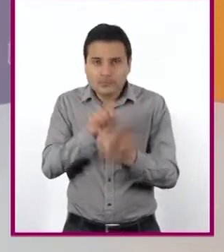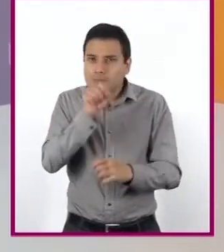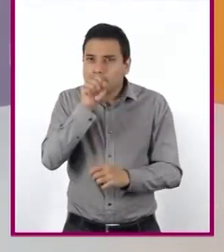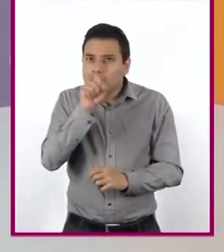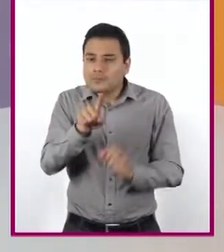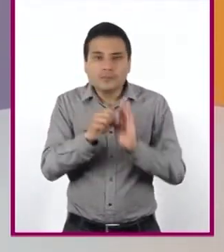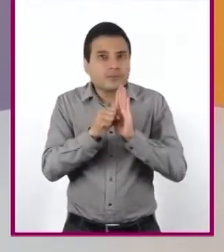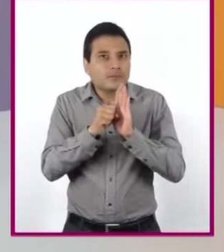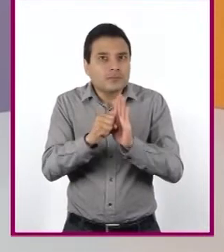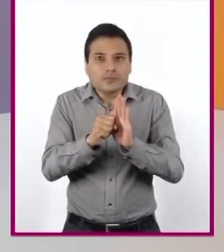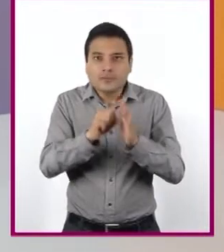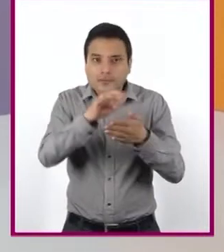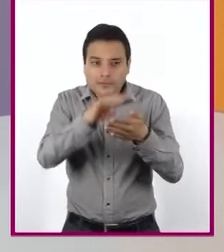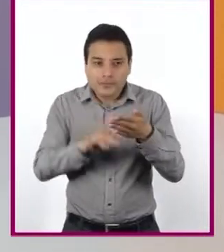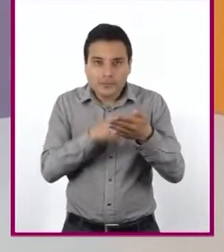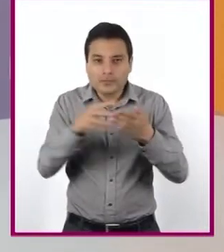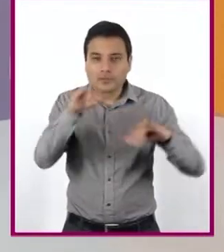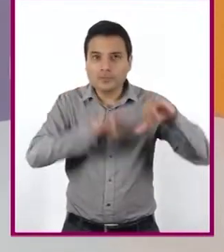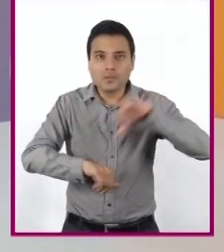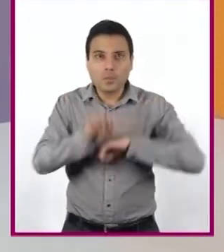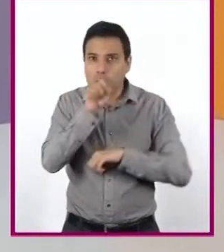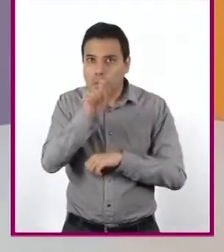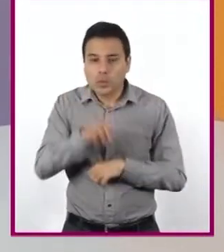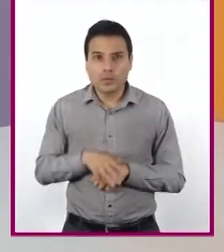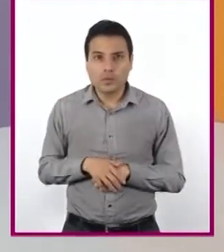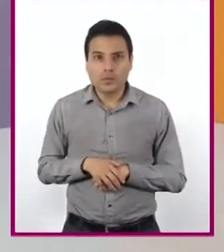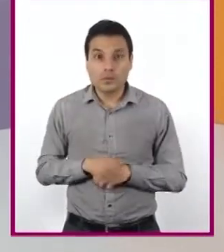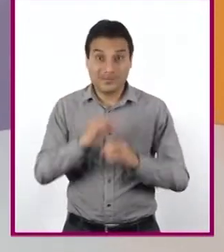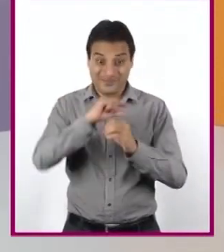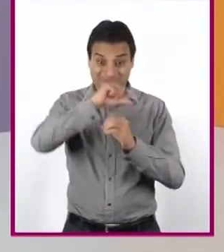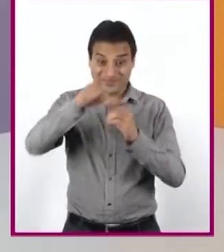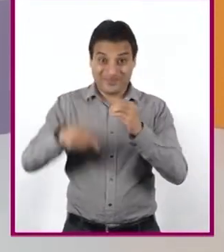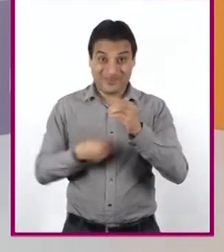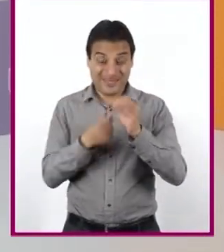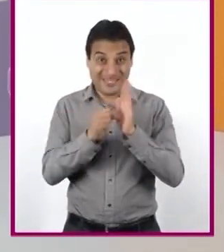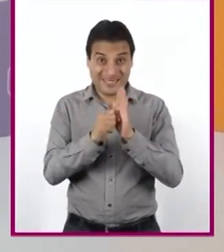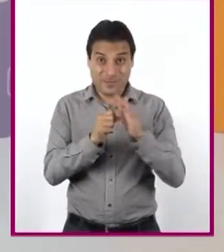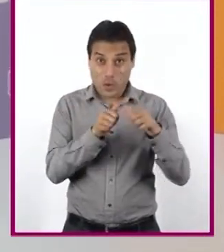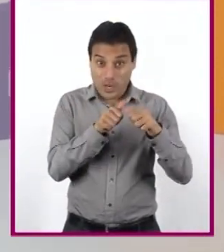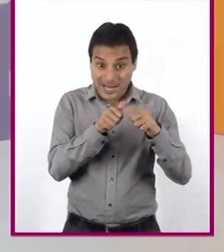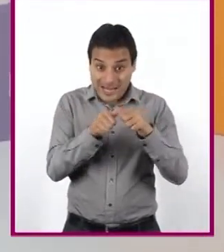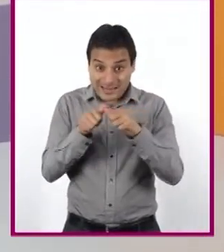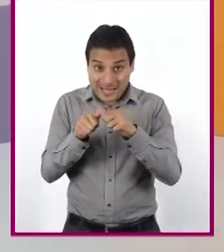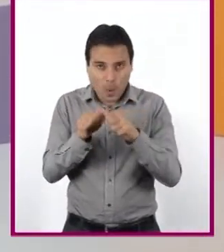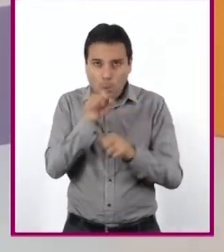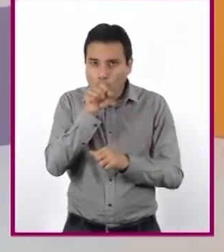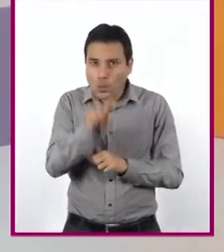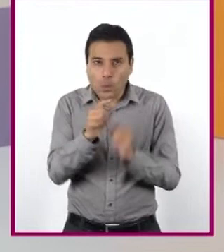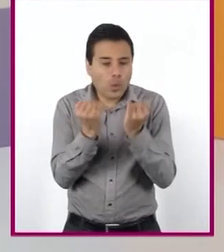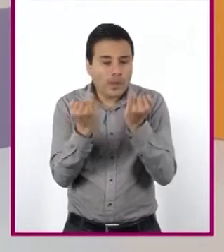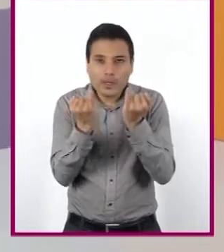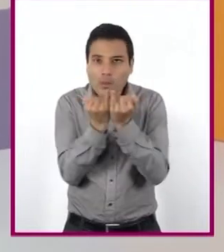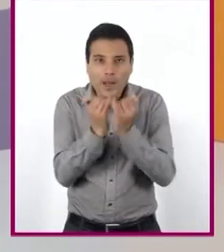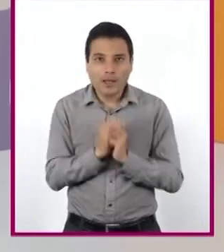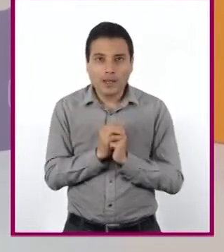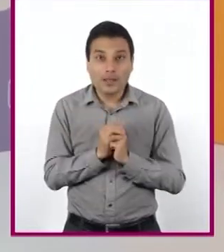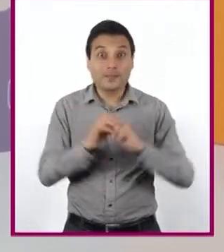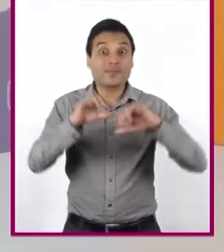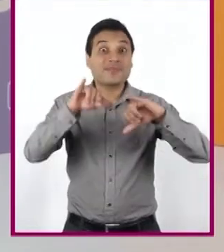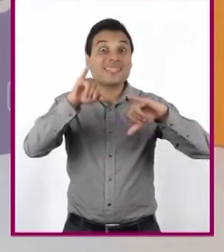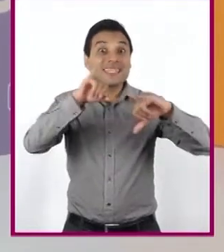tabla periódica, así como las letras de los elementos químicos que la conforman. En la